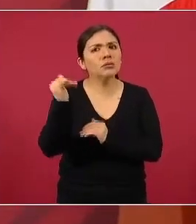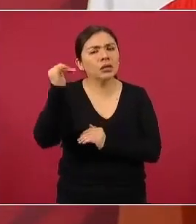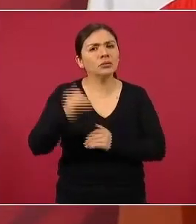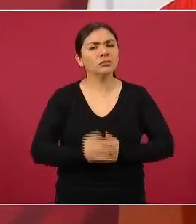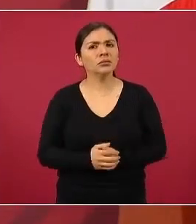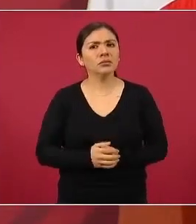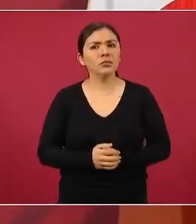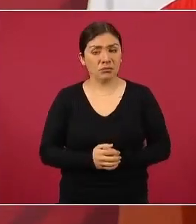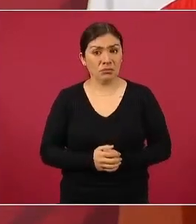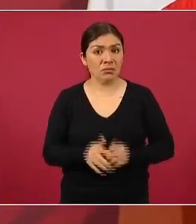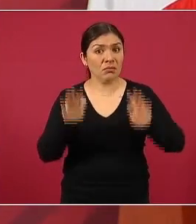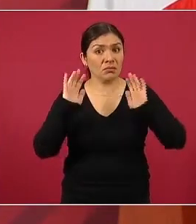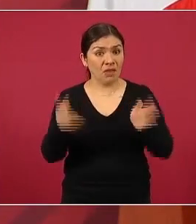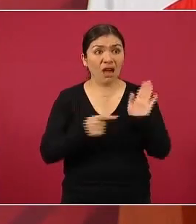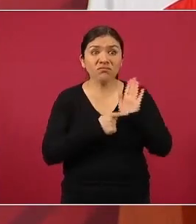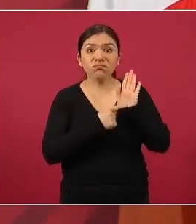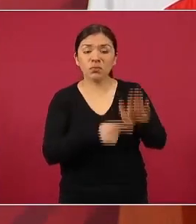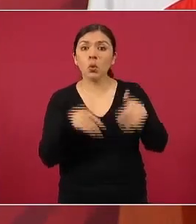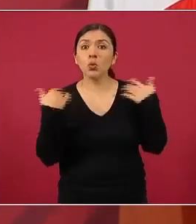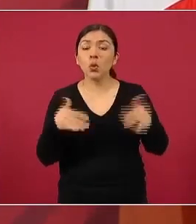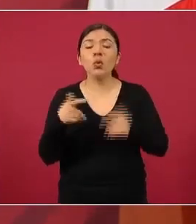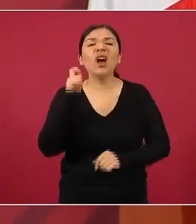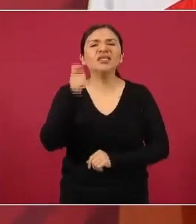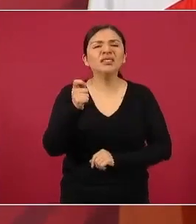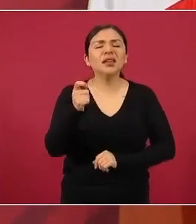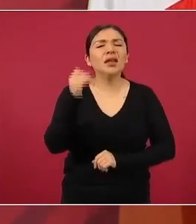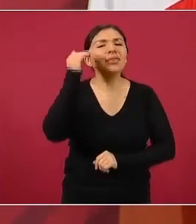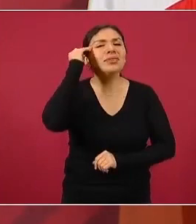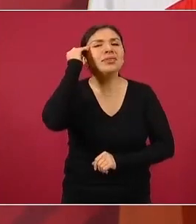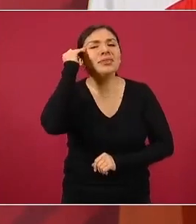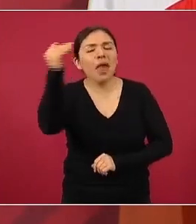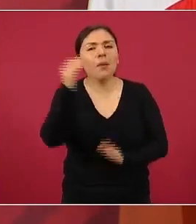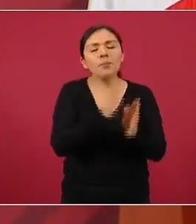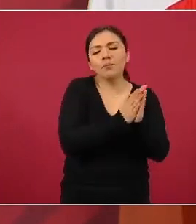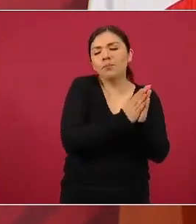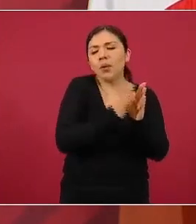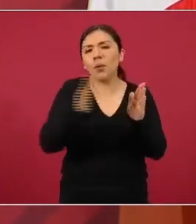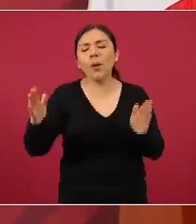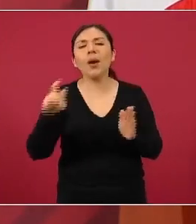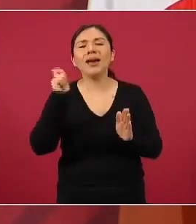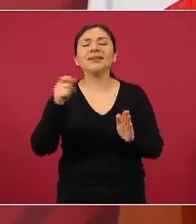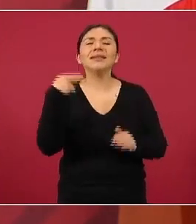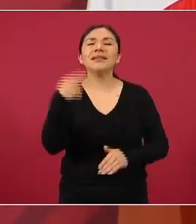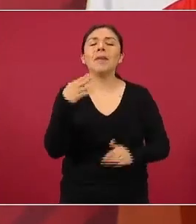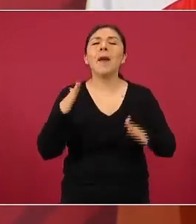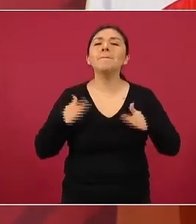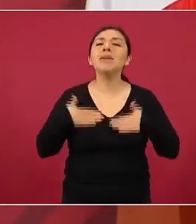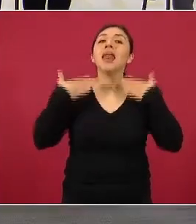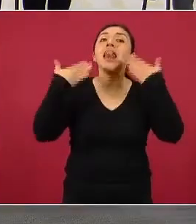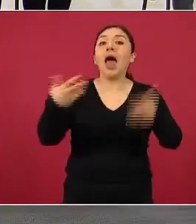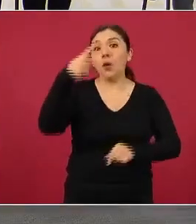Se llegó a conocer como el periodo del milagro mexicano.